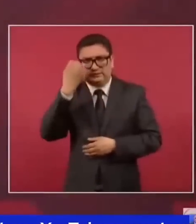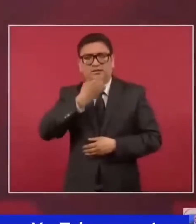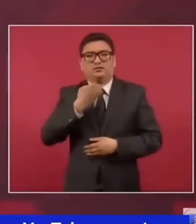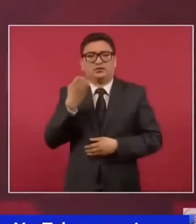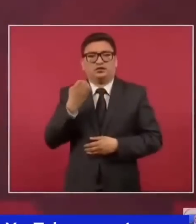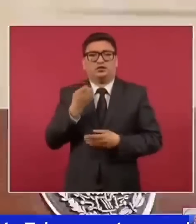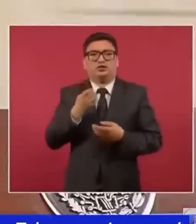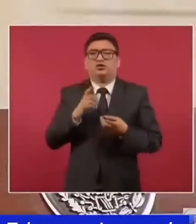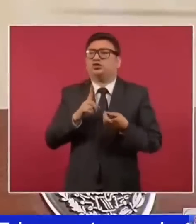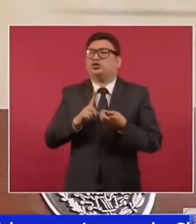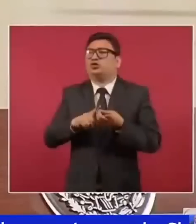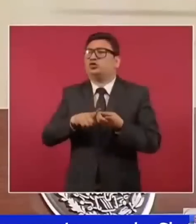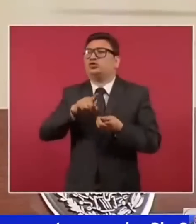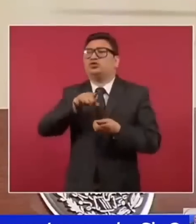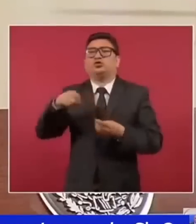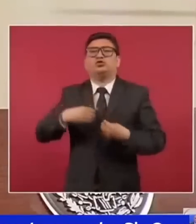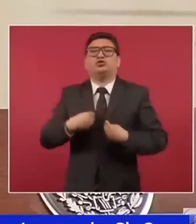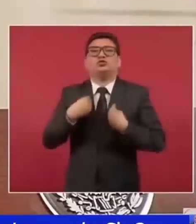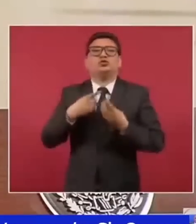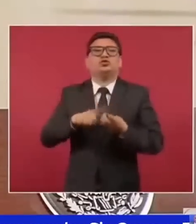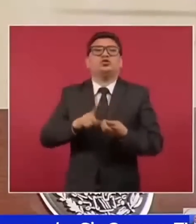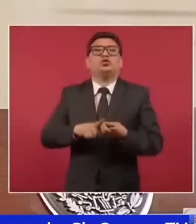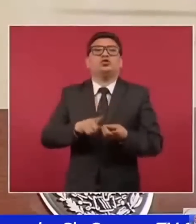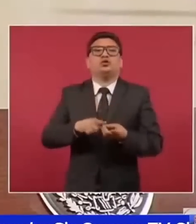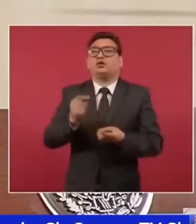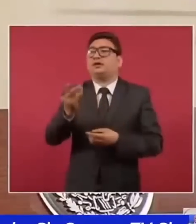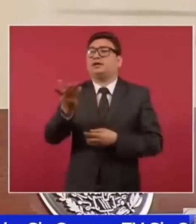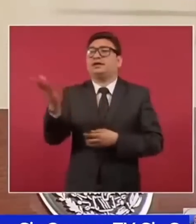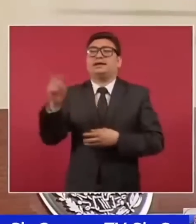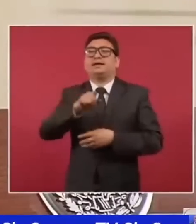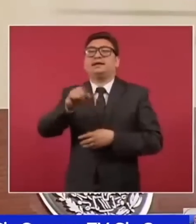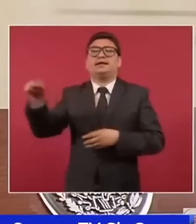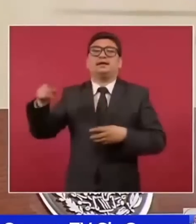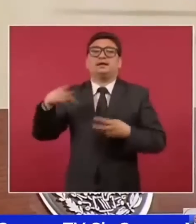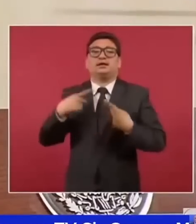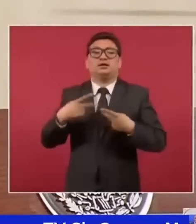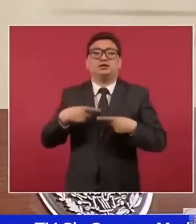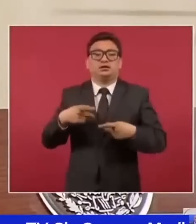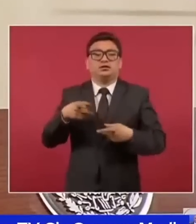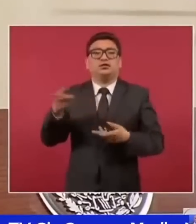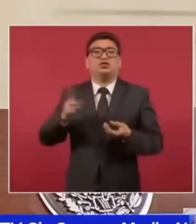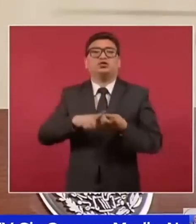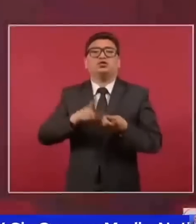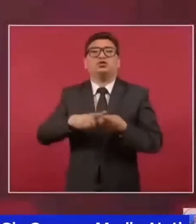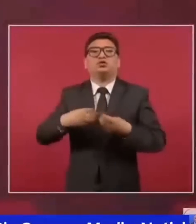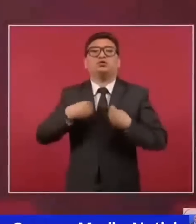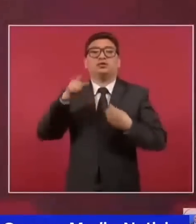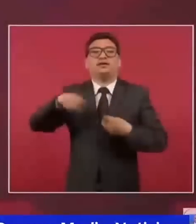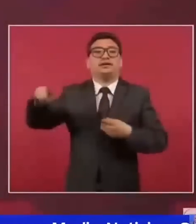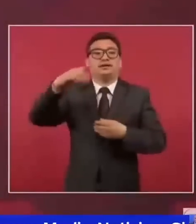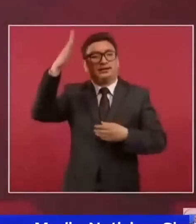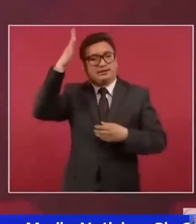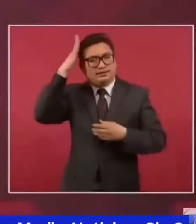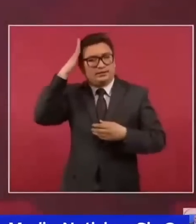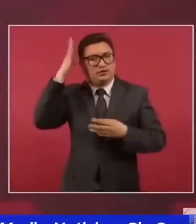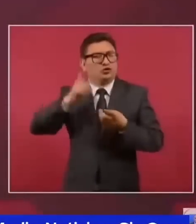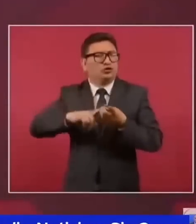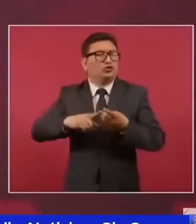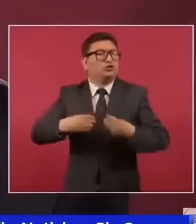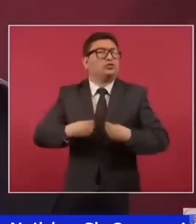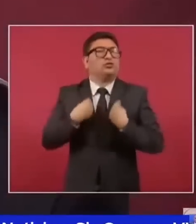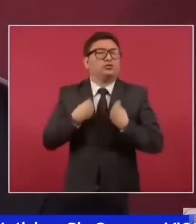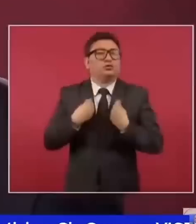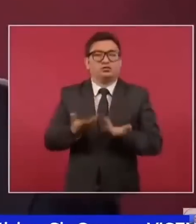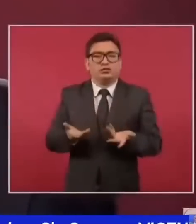de dónde viven ellos, los convocantes y los dirigentes, y